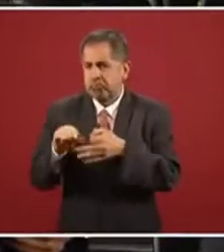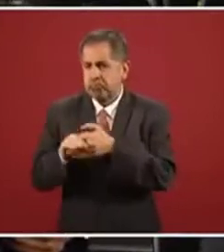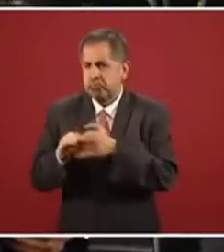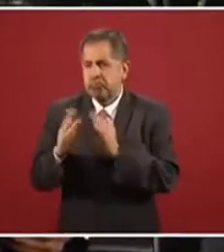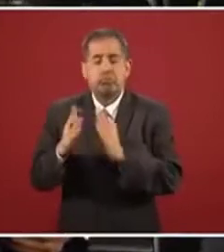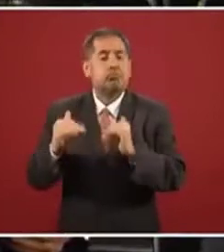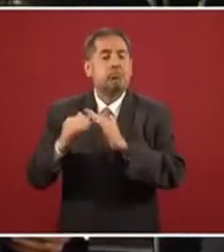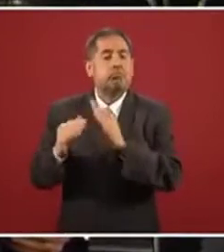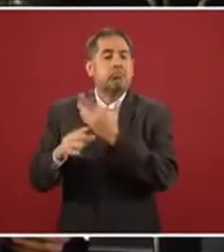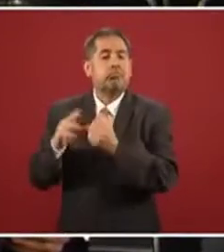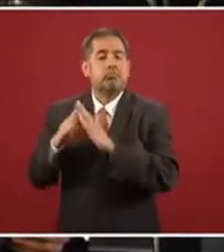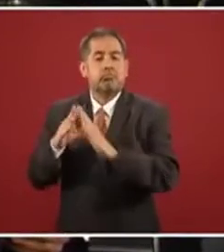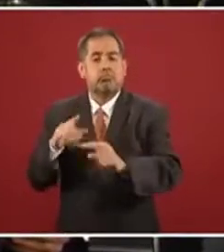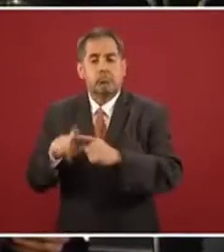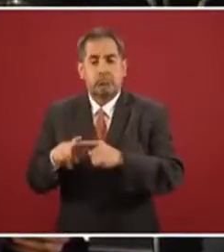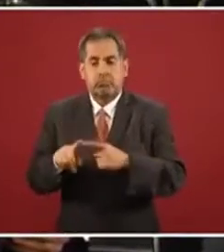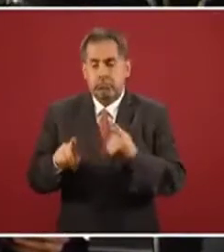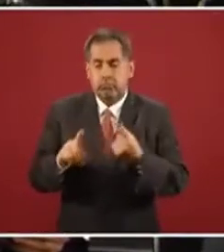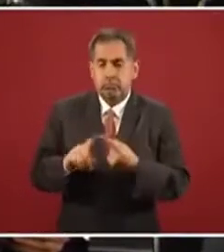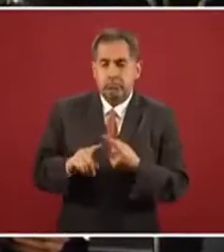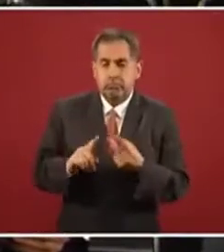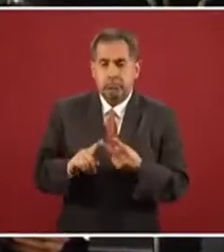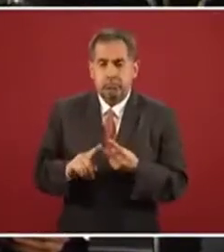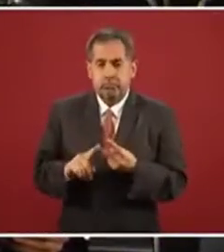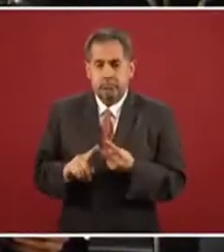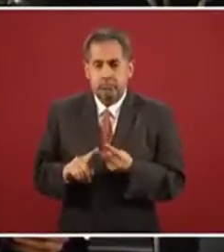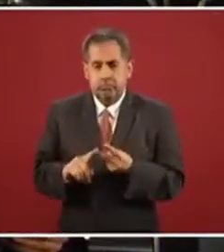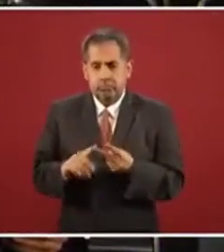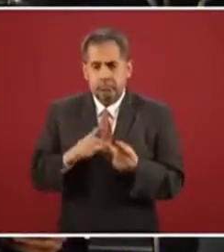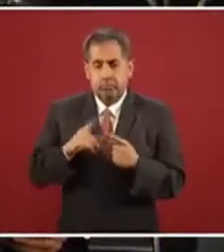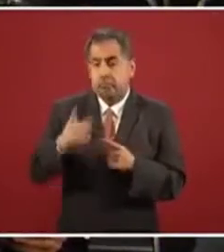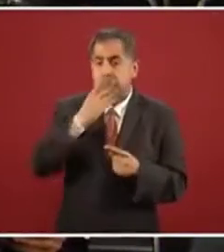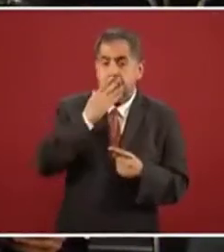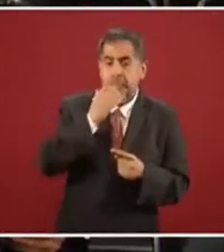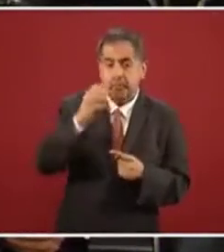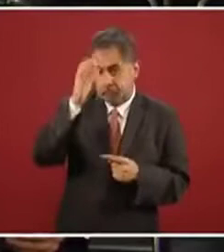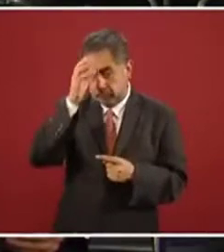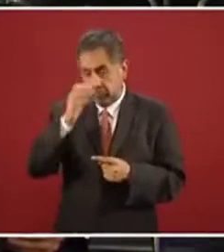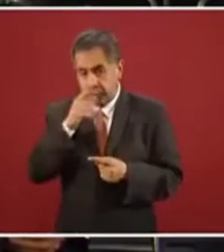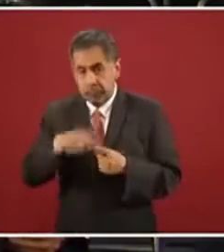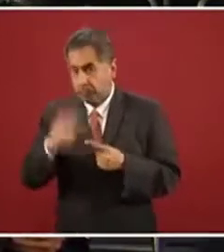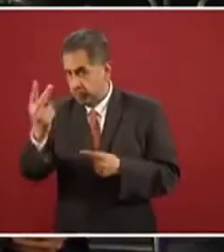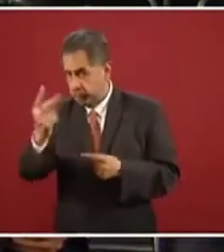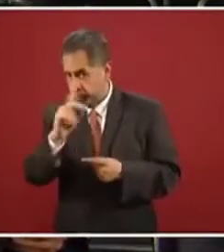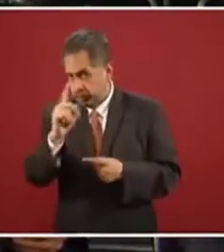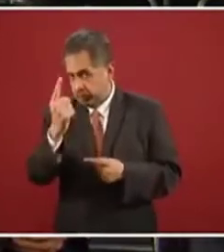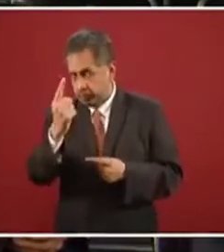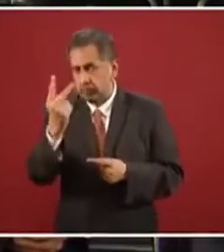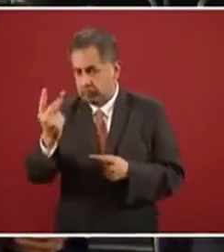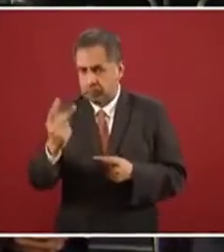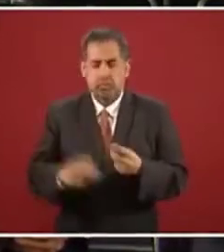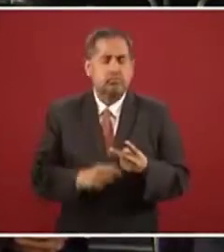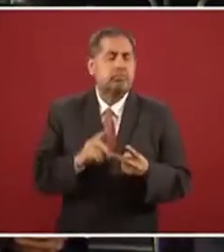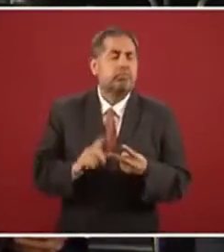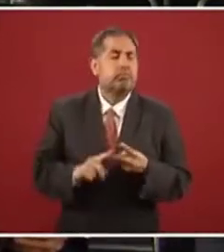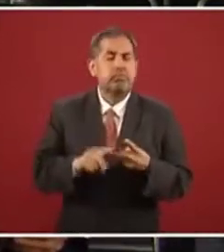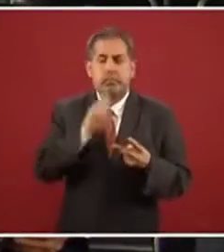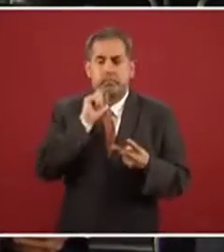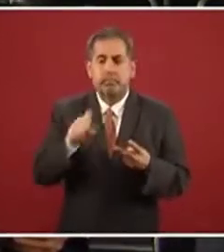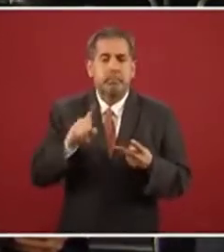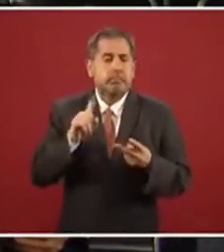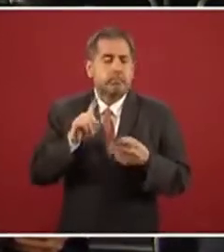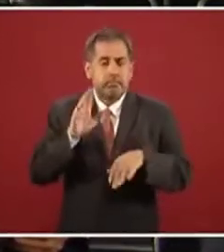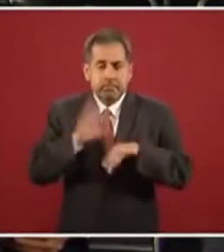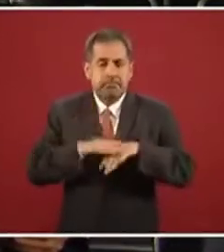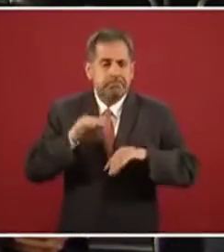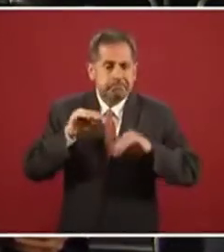protección de migrantes. Hubo un caso. Hubo 2, ¿no? En Sonora y en Coahuila. Ha habido también casos en los que hay pues una